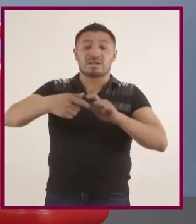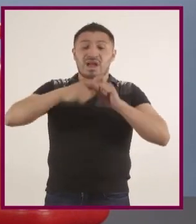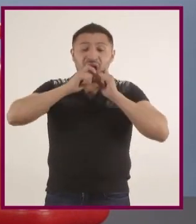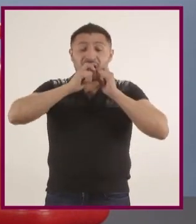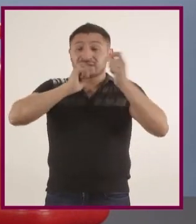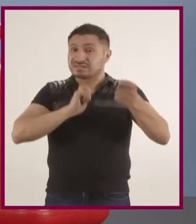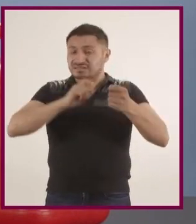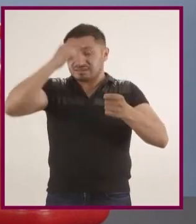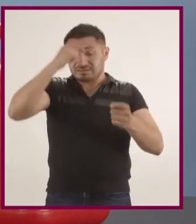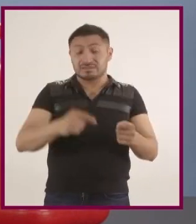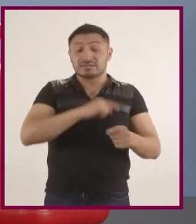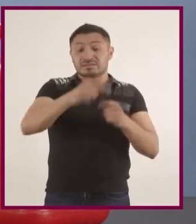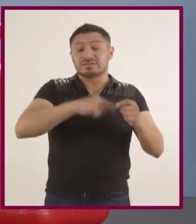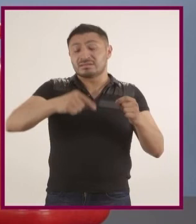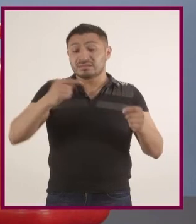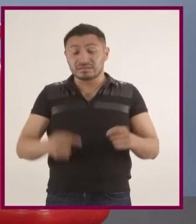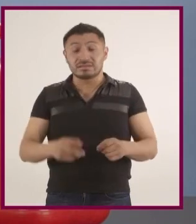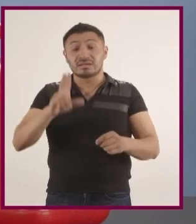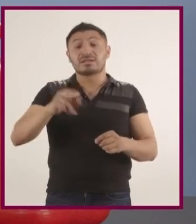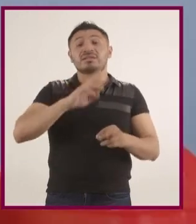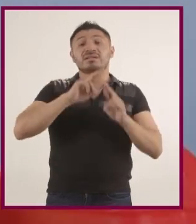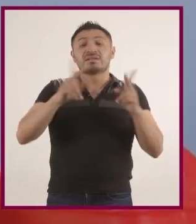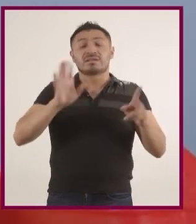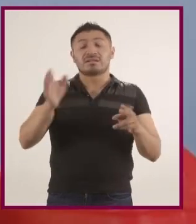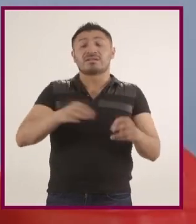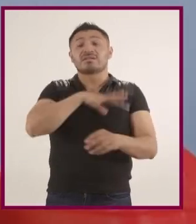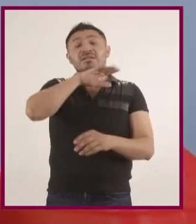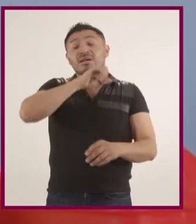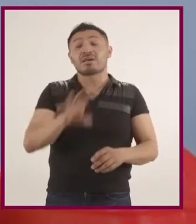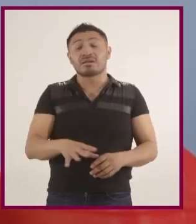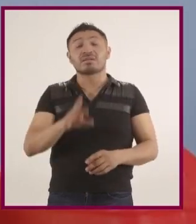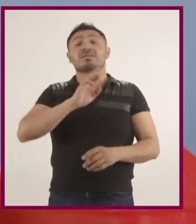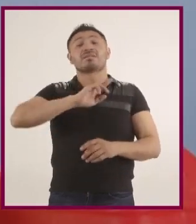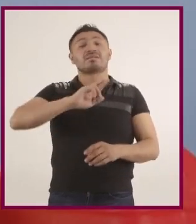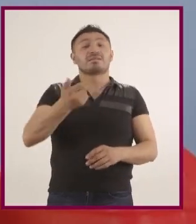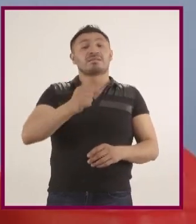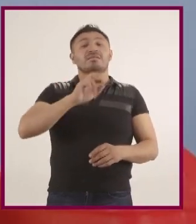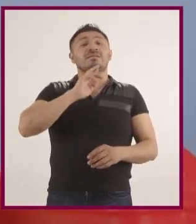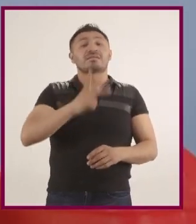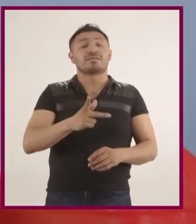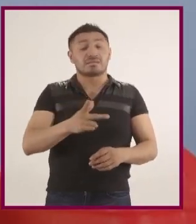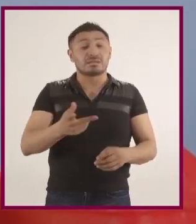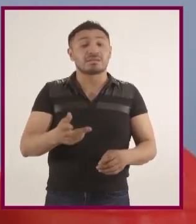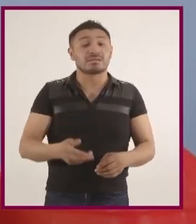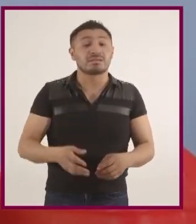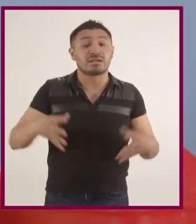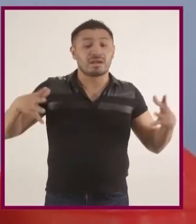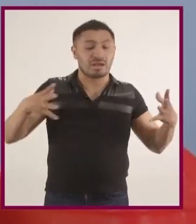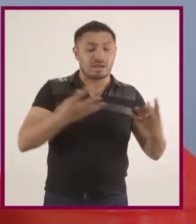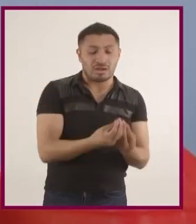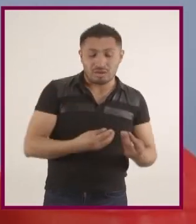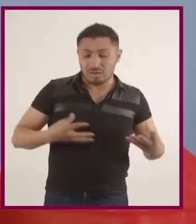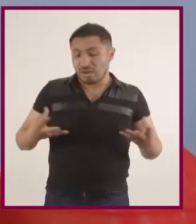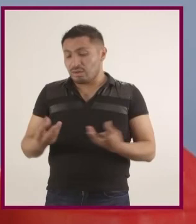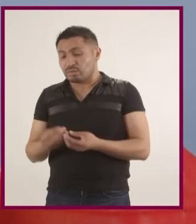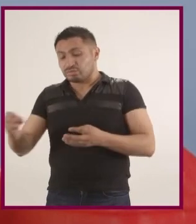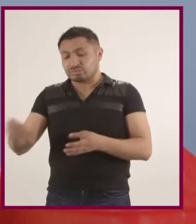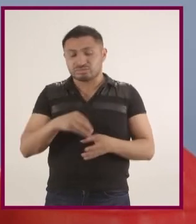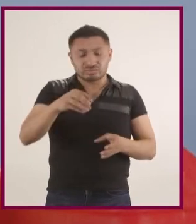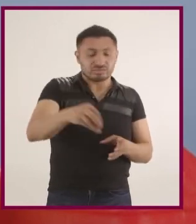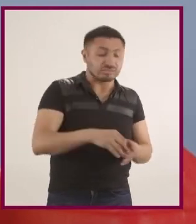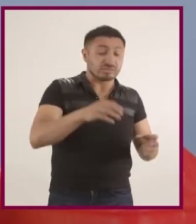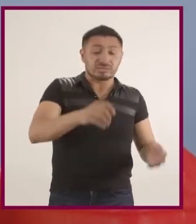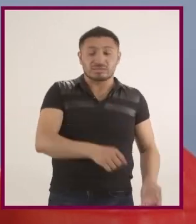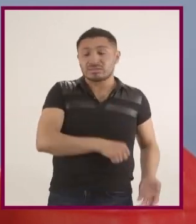evitar lo más posible que se rompan cuando estén en la basura otra opción que es la mejor juntarlas en un bote conforme las desechamos y una vez lleno